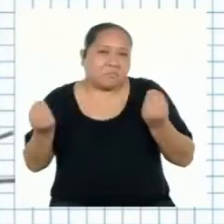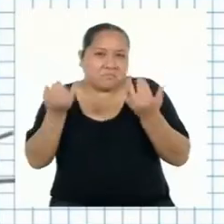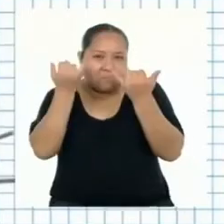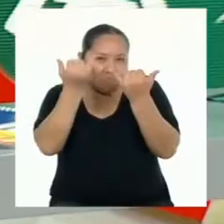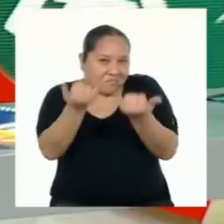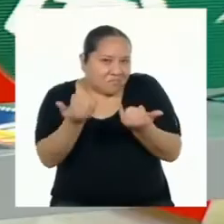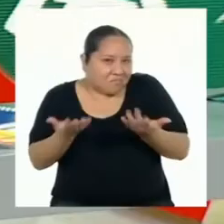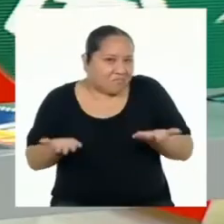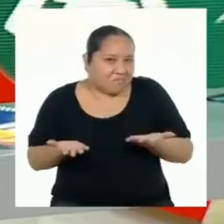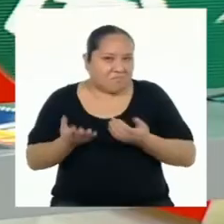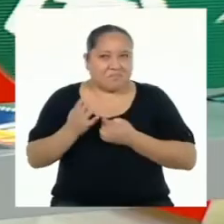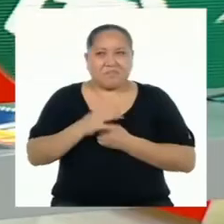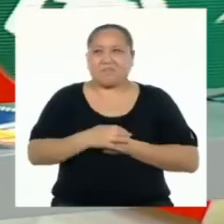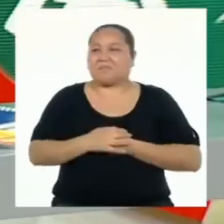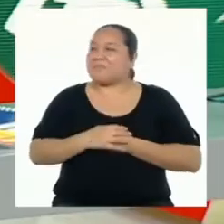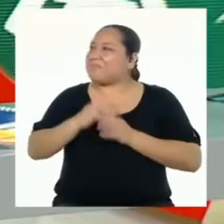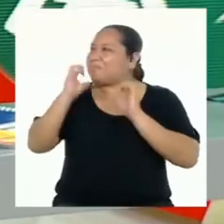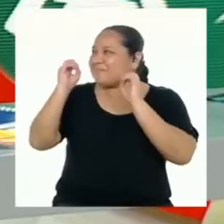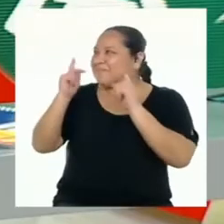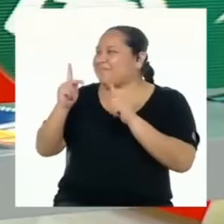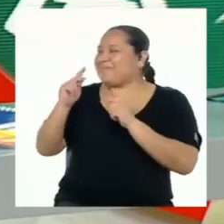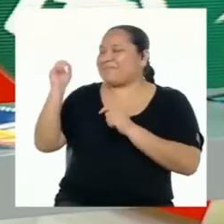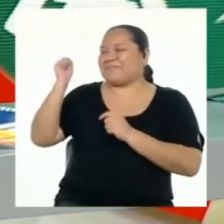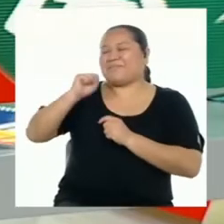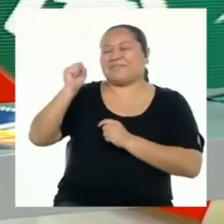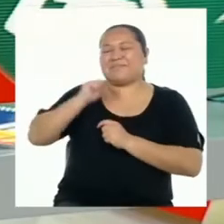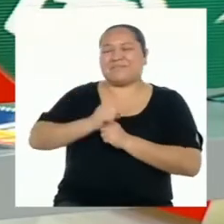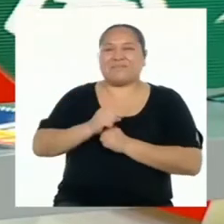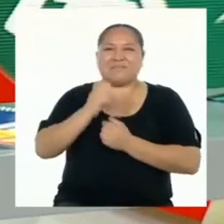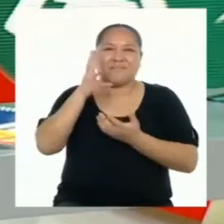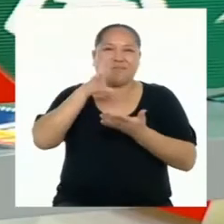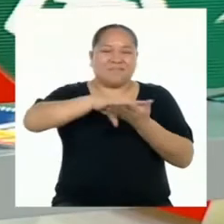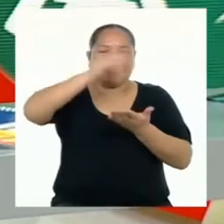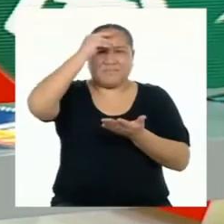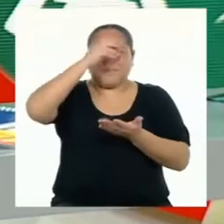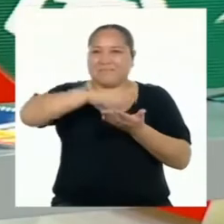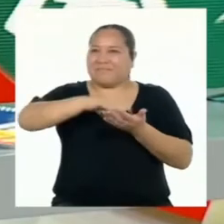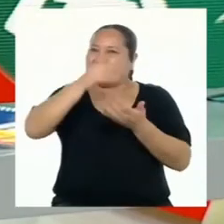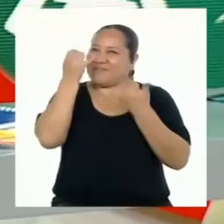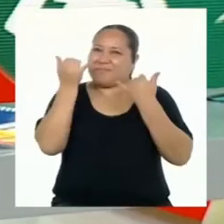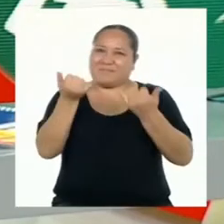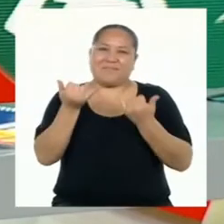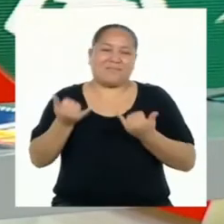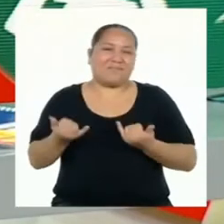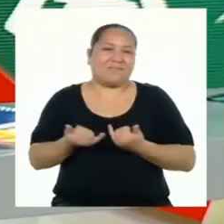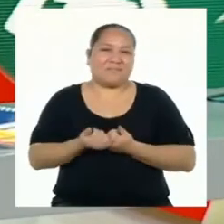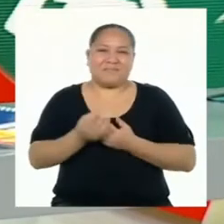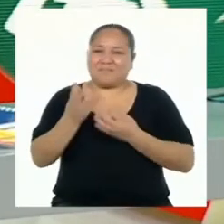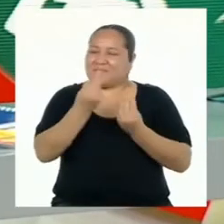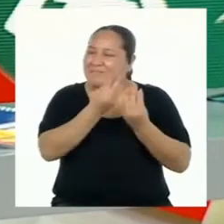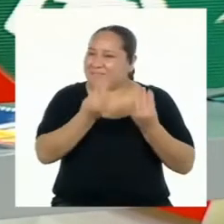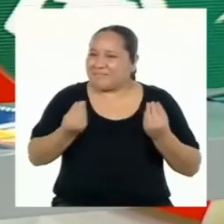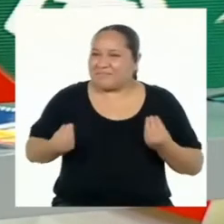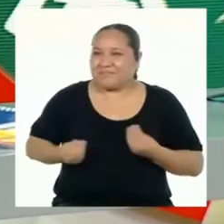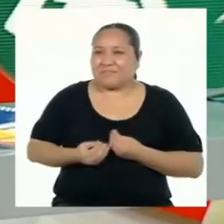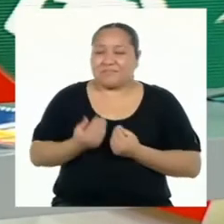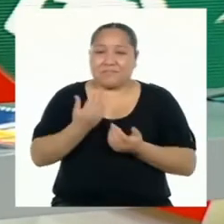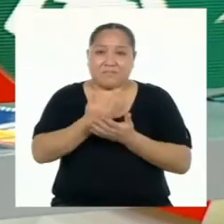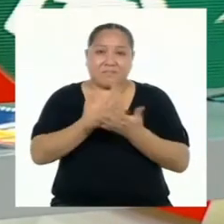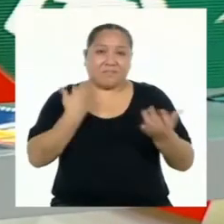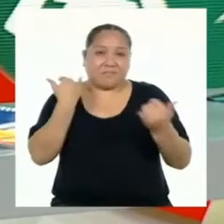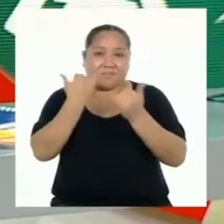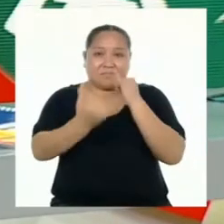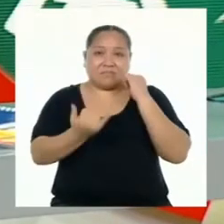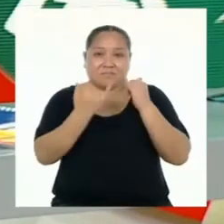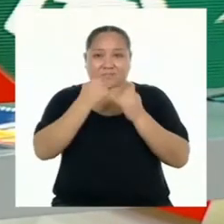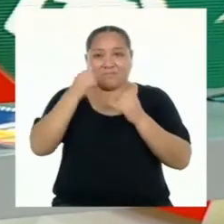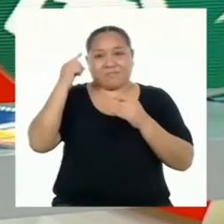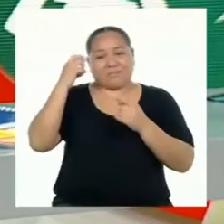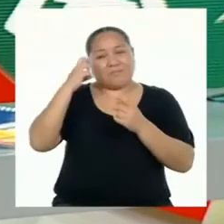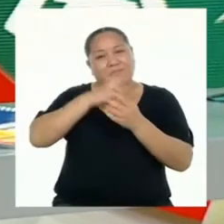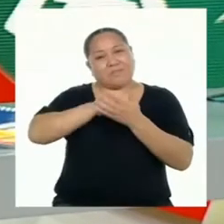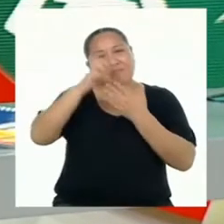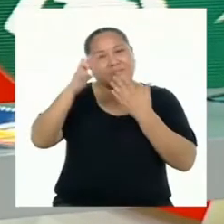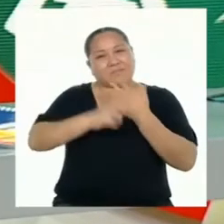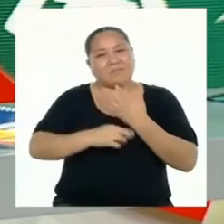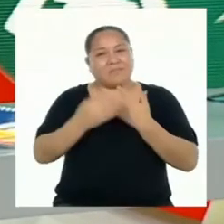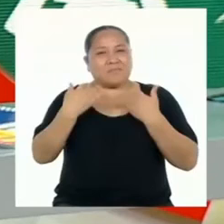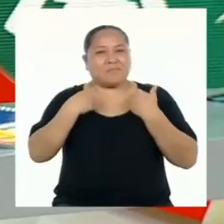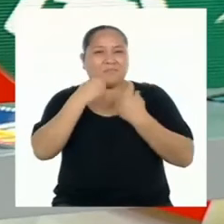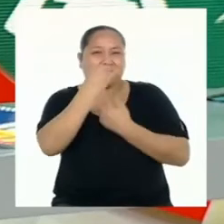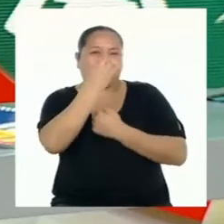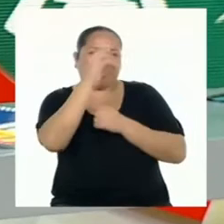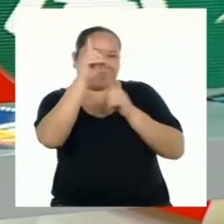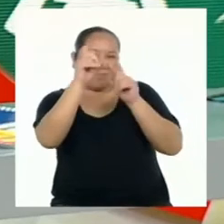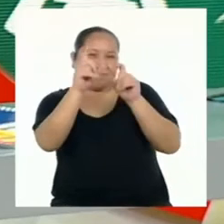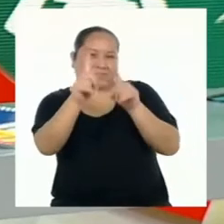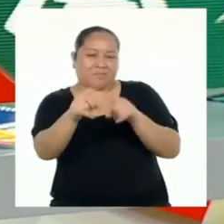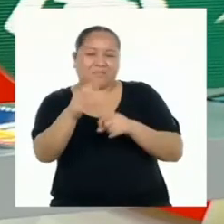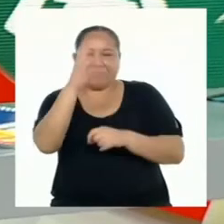hoy, Yanira. Muy bien, yo también creo que hemos aprendido bastante el día de hoy. Antes de terminar con el programa, tenemos unas cuantas preguntas